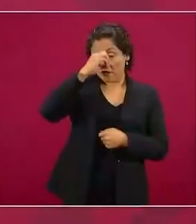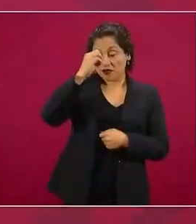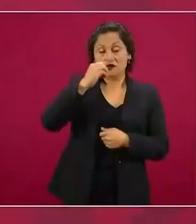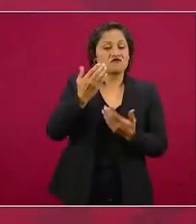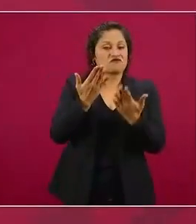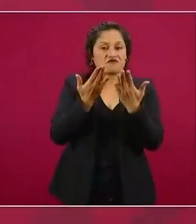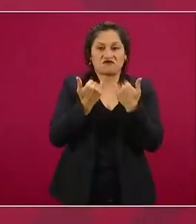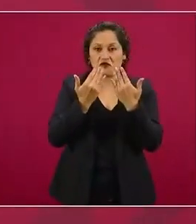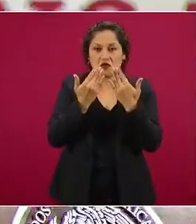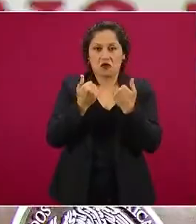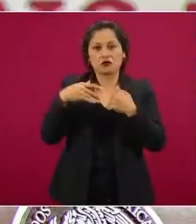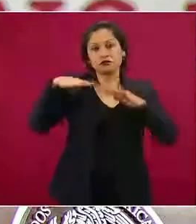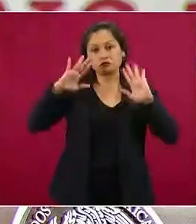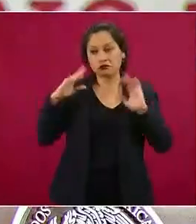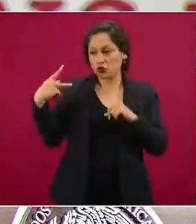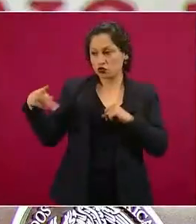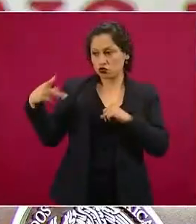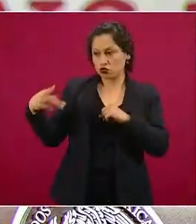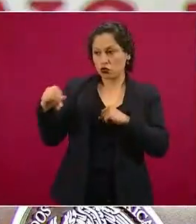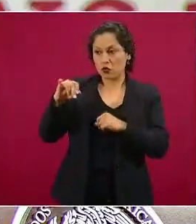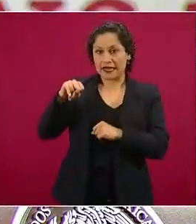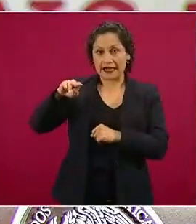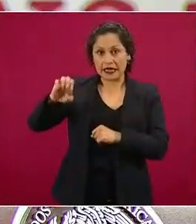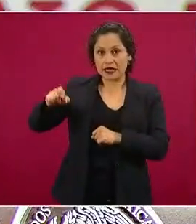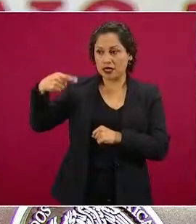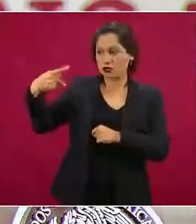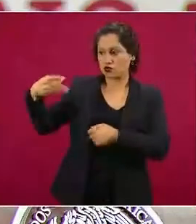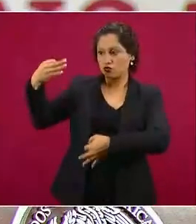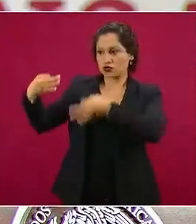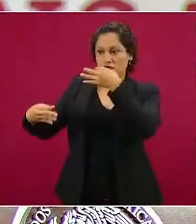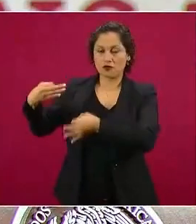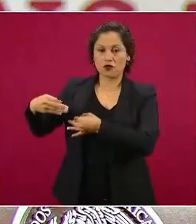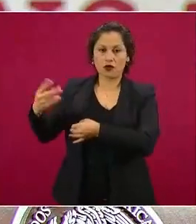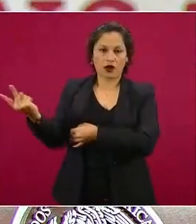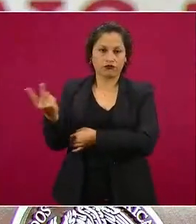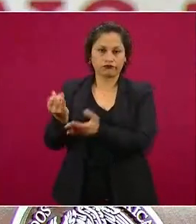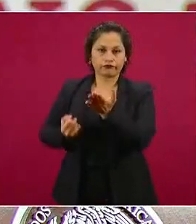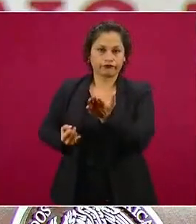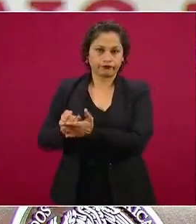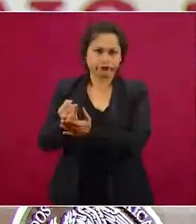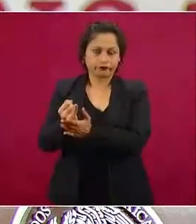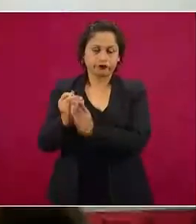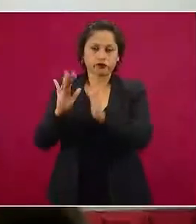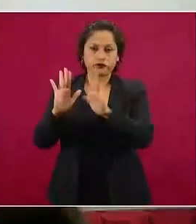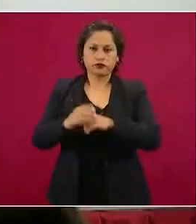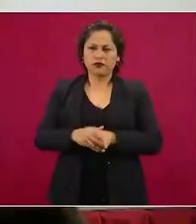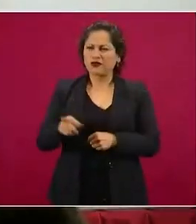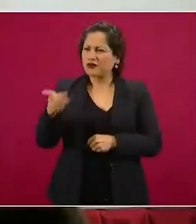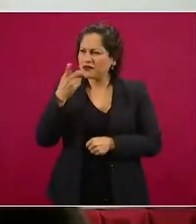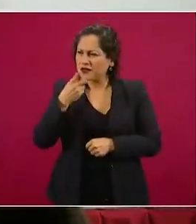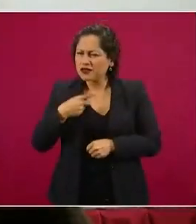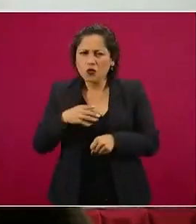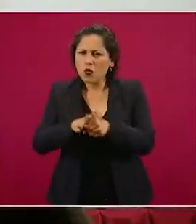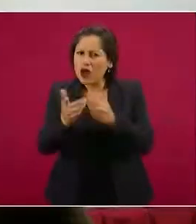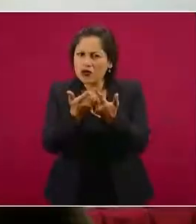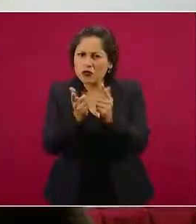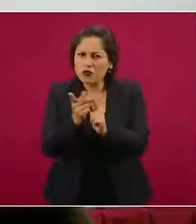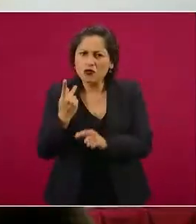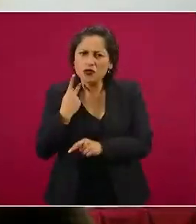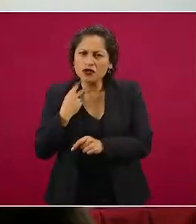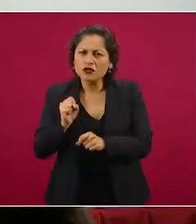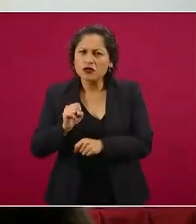el tribunal. ¿Cuáles son los partidos que recibieron registro? Es